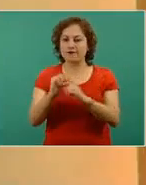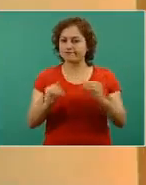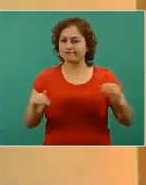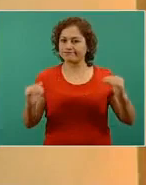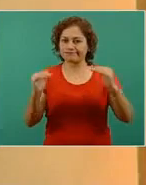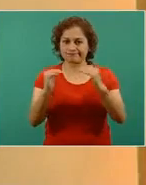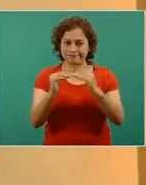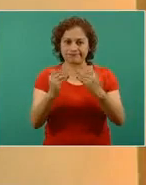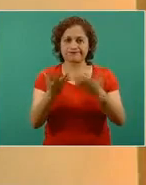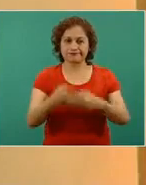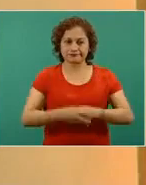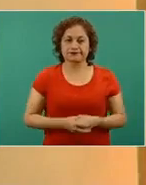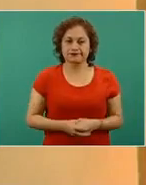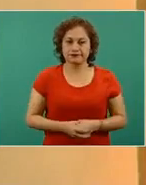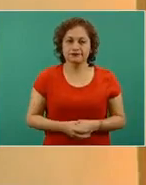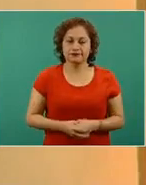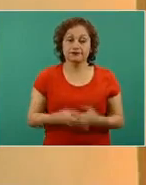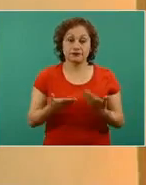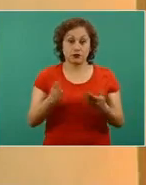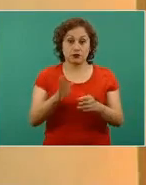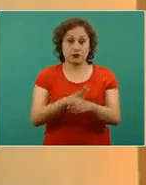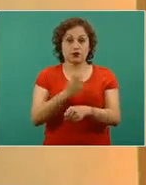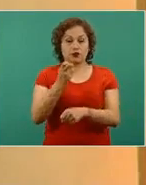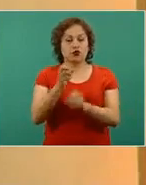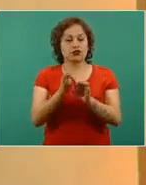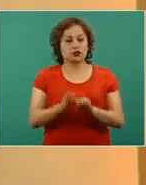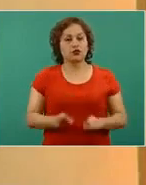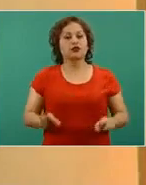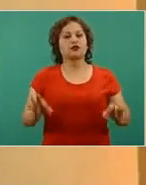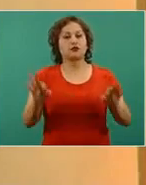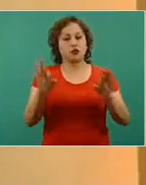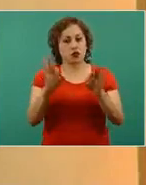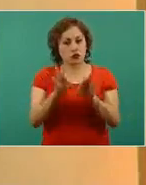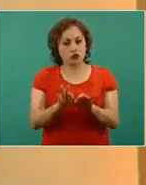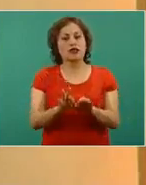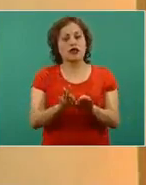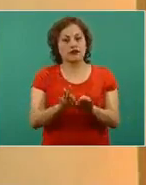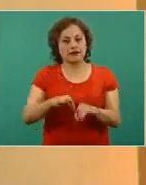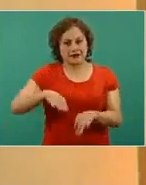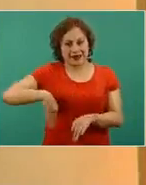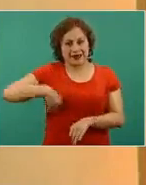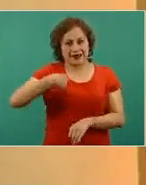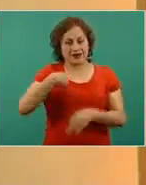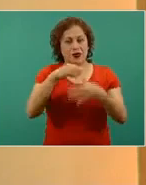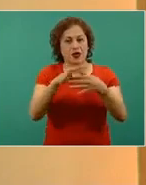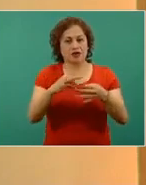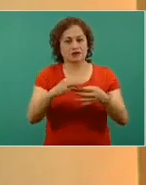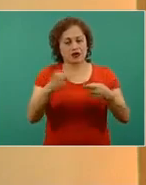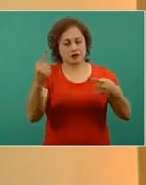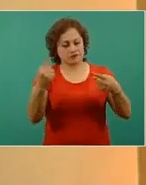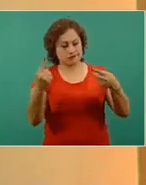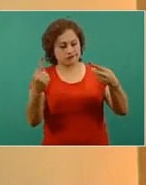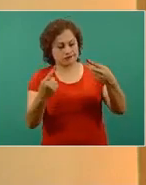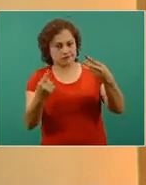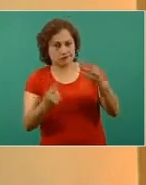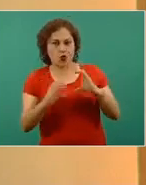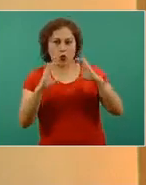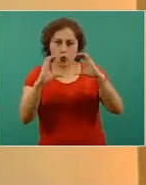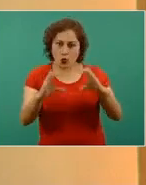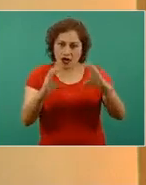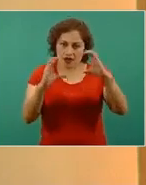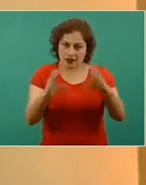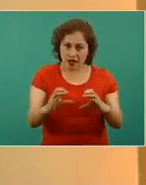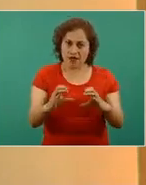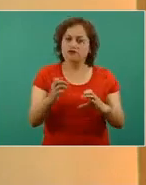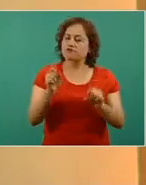también es importante pues continuar con las medidas que comenté previamente para que cada vez pues tengamos